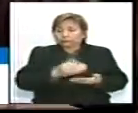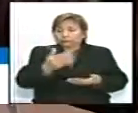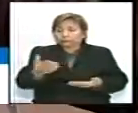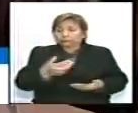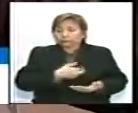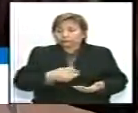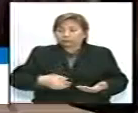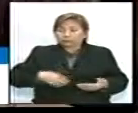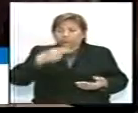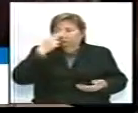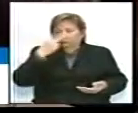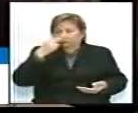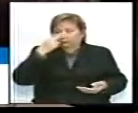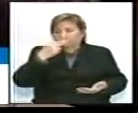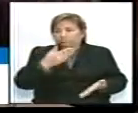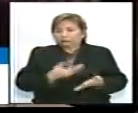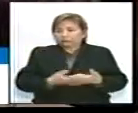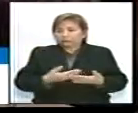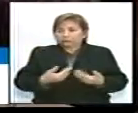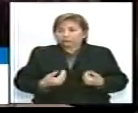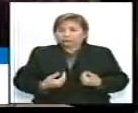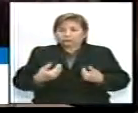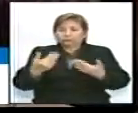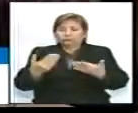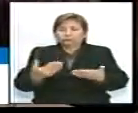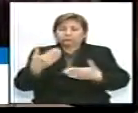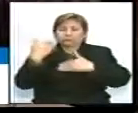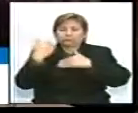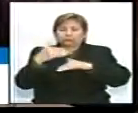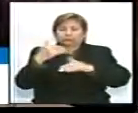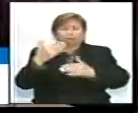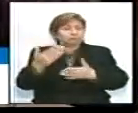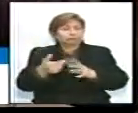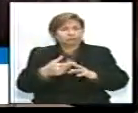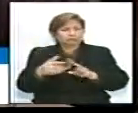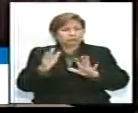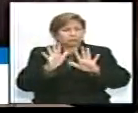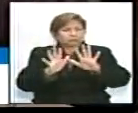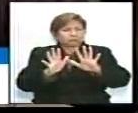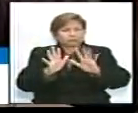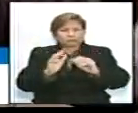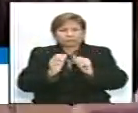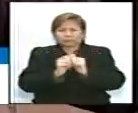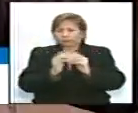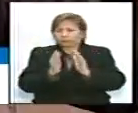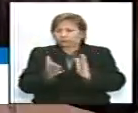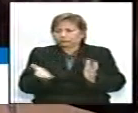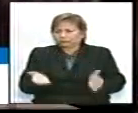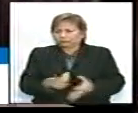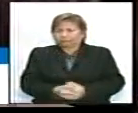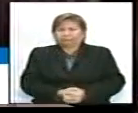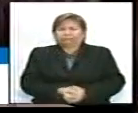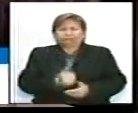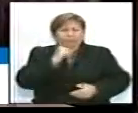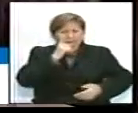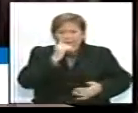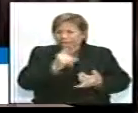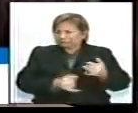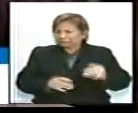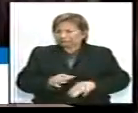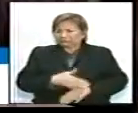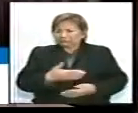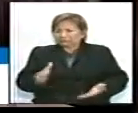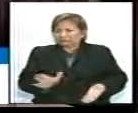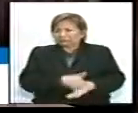es increíble que solamente se le haya dado un impedimento de salida de 10 días, que vence mañana, señor presidente, y no existe de